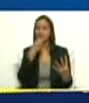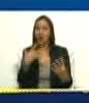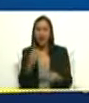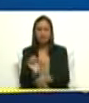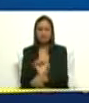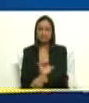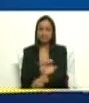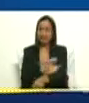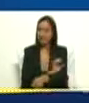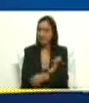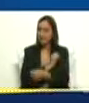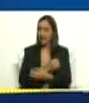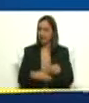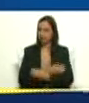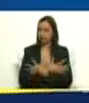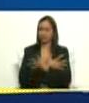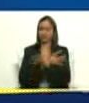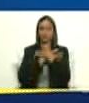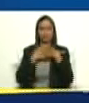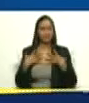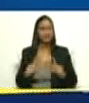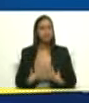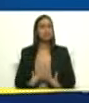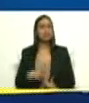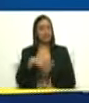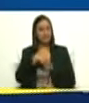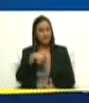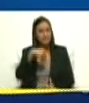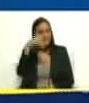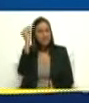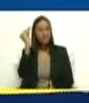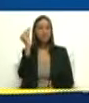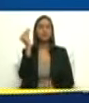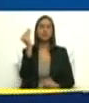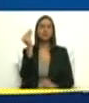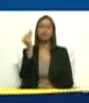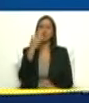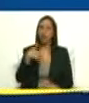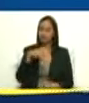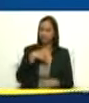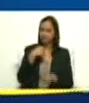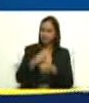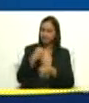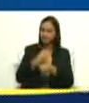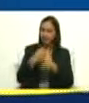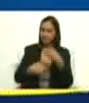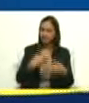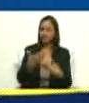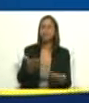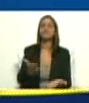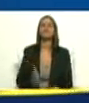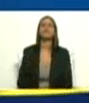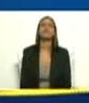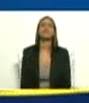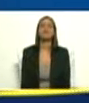espíritu competitivo y de fuerza de Victoria para hacer este